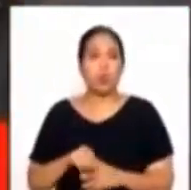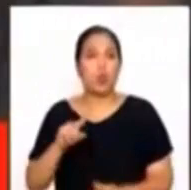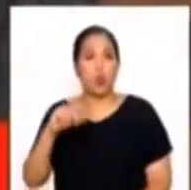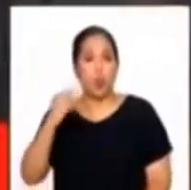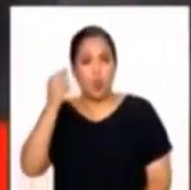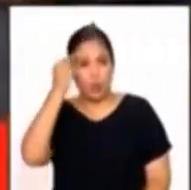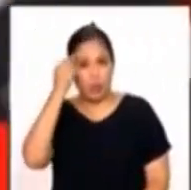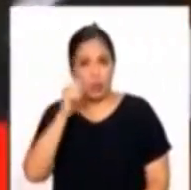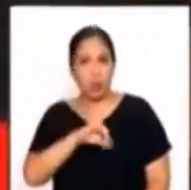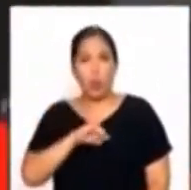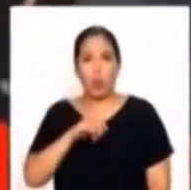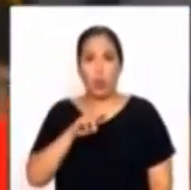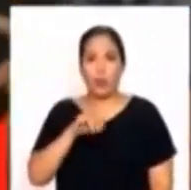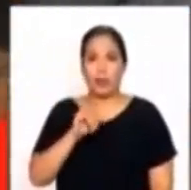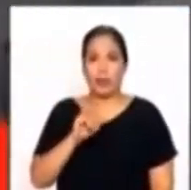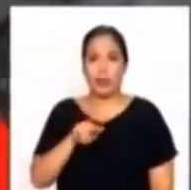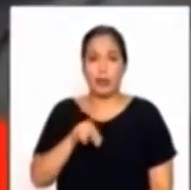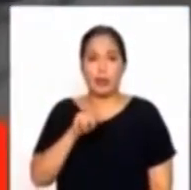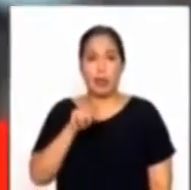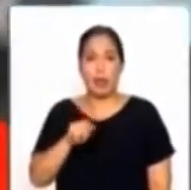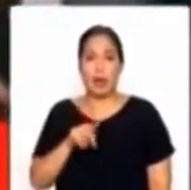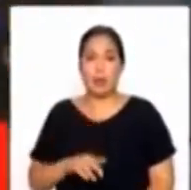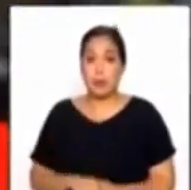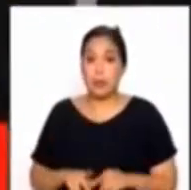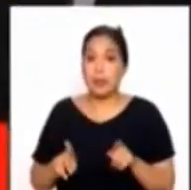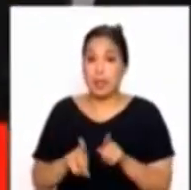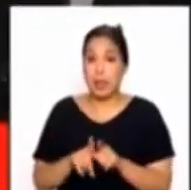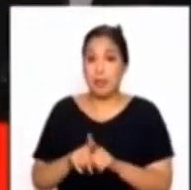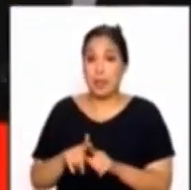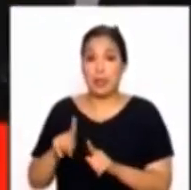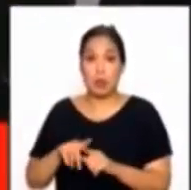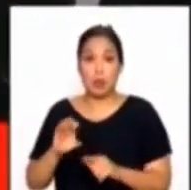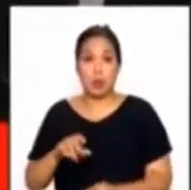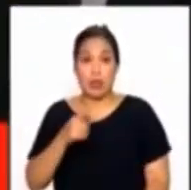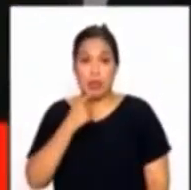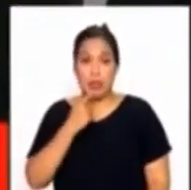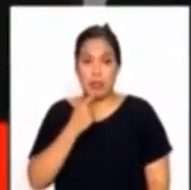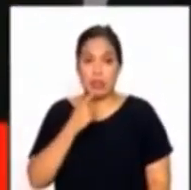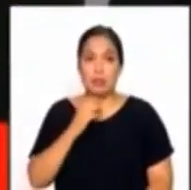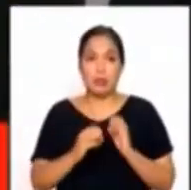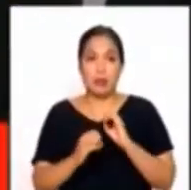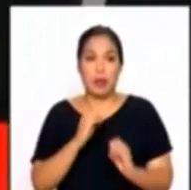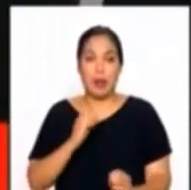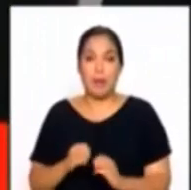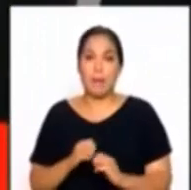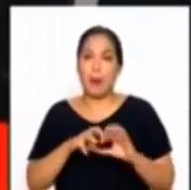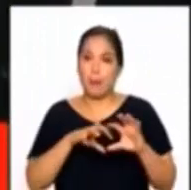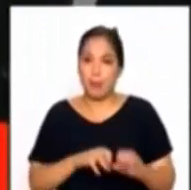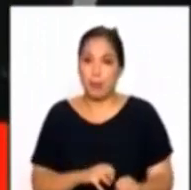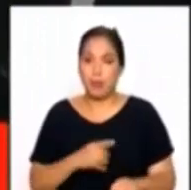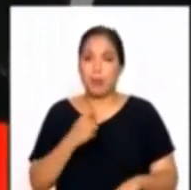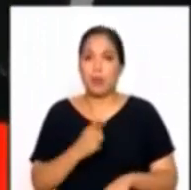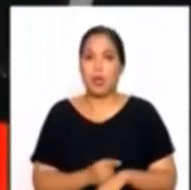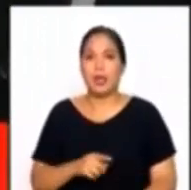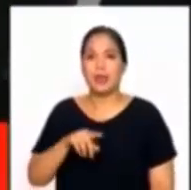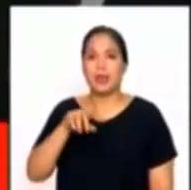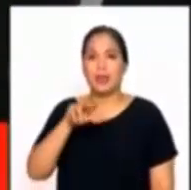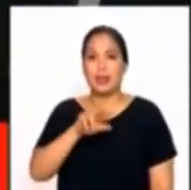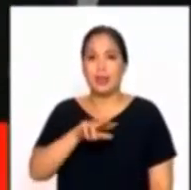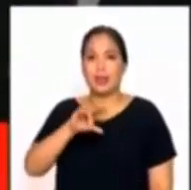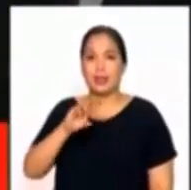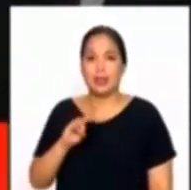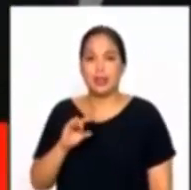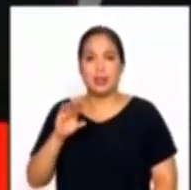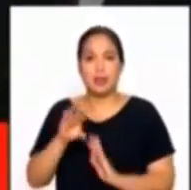gobernador regional de Junín. En su fallo, el tribunal además reformó el plazo de la prisión preventiva y la redujo de 36 a